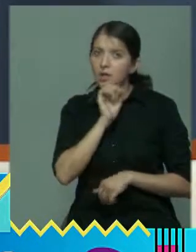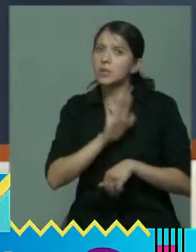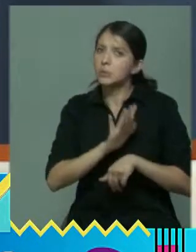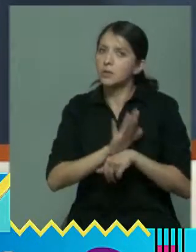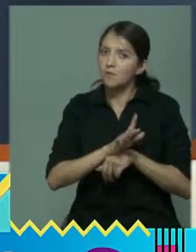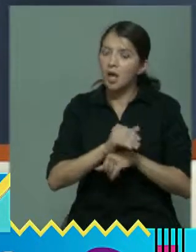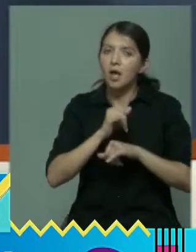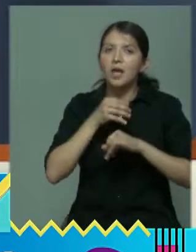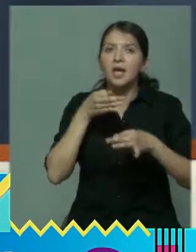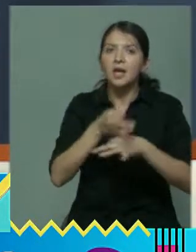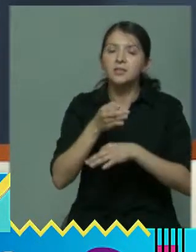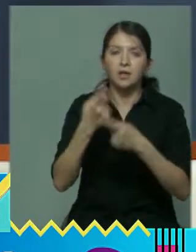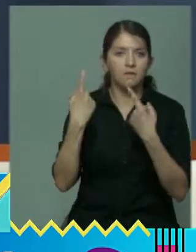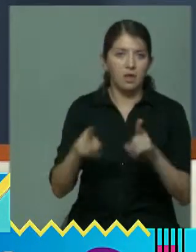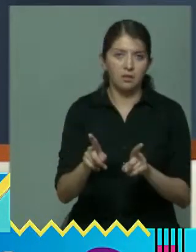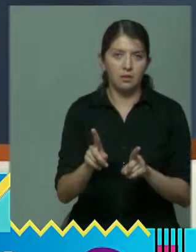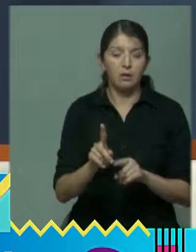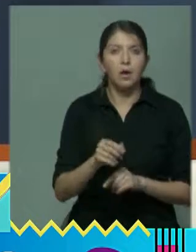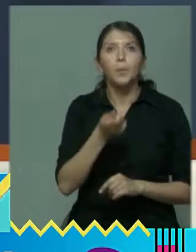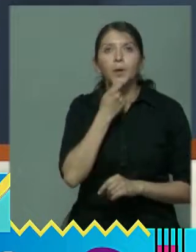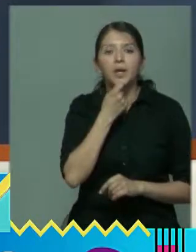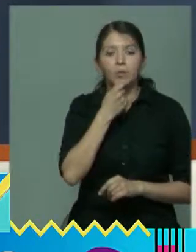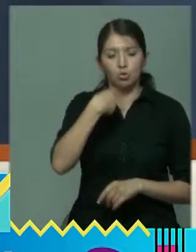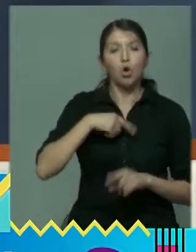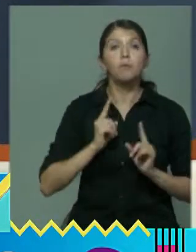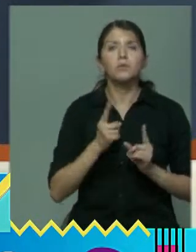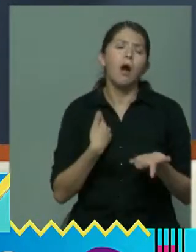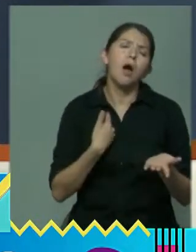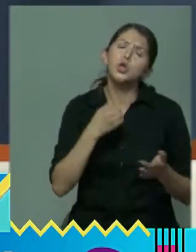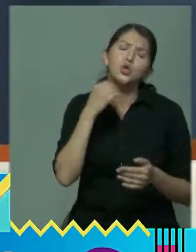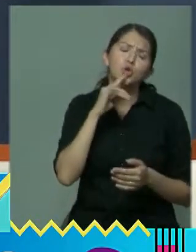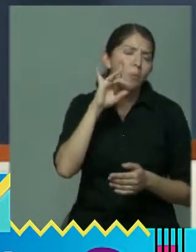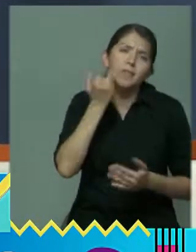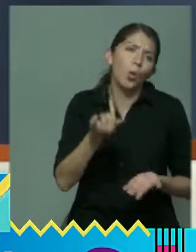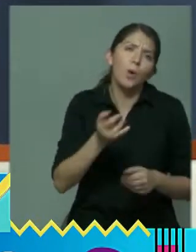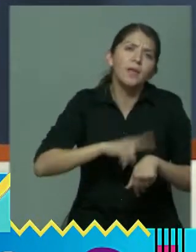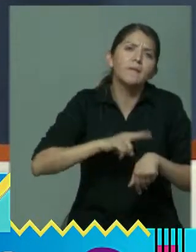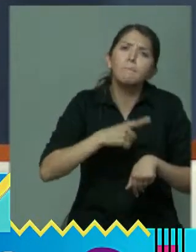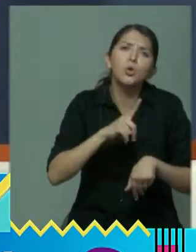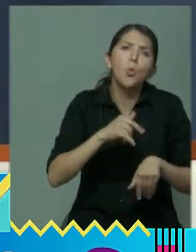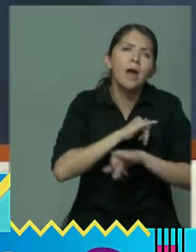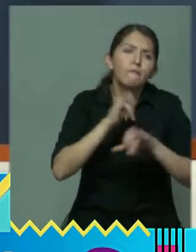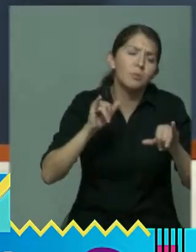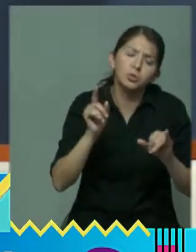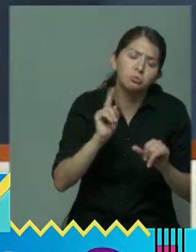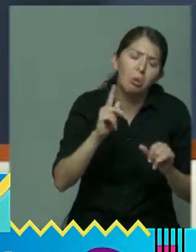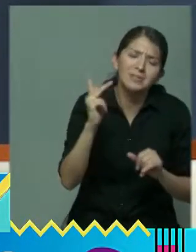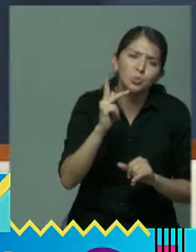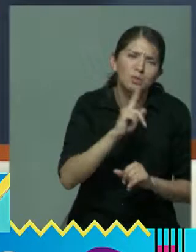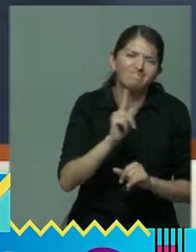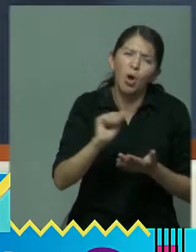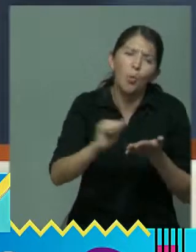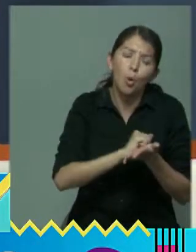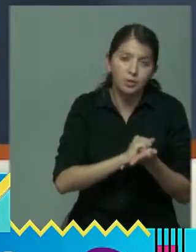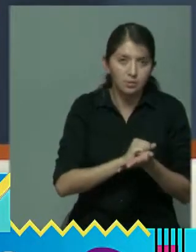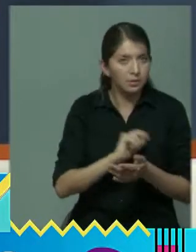no es una cuestión tal vez de inocencia de, bueno, no tuvimos tiempo, no la dimos. No, sino que hay una cuestión, por eso es tan difícil a veces luchar. No es tan simple de, metemos esto